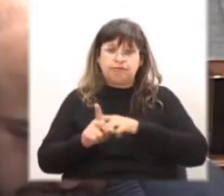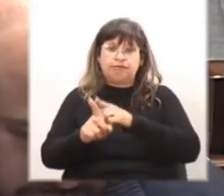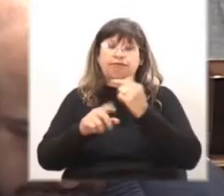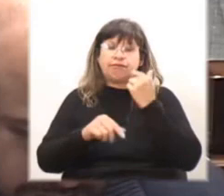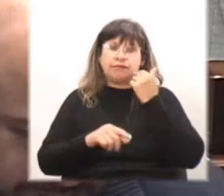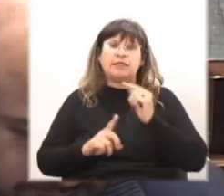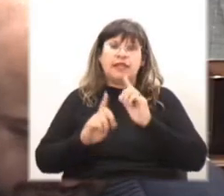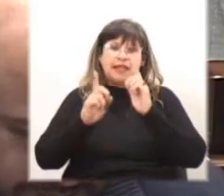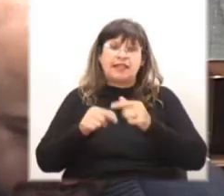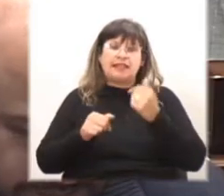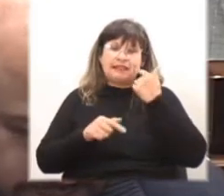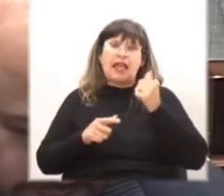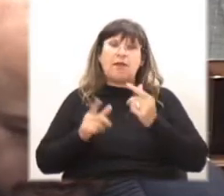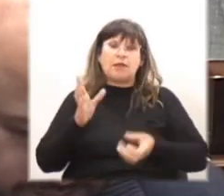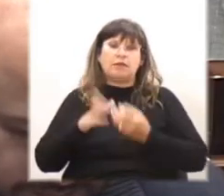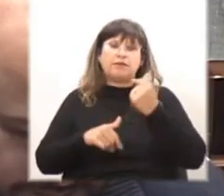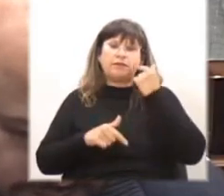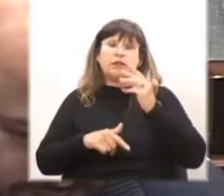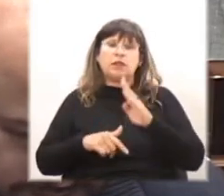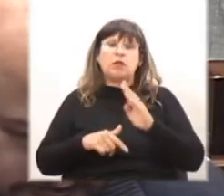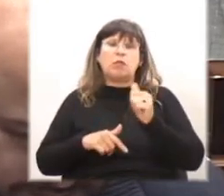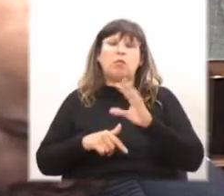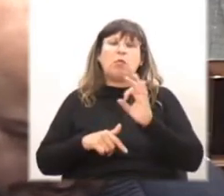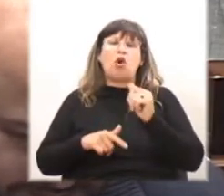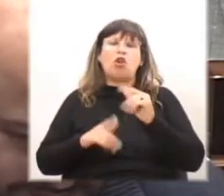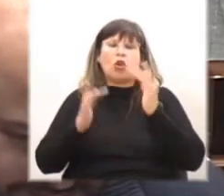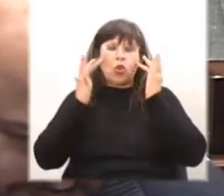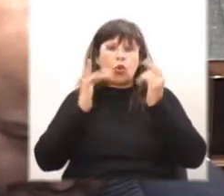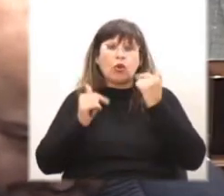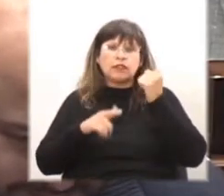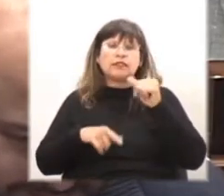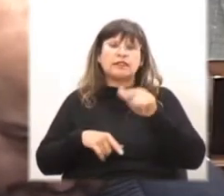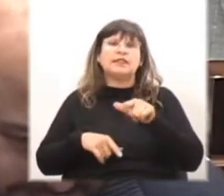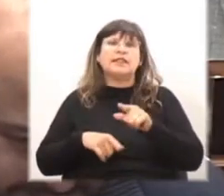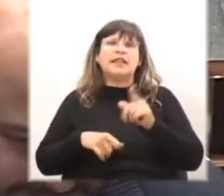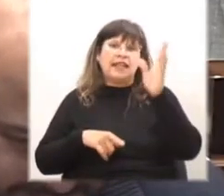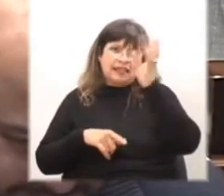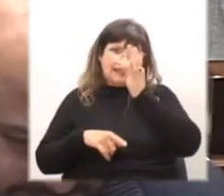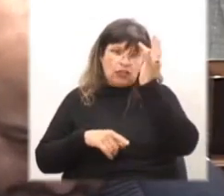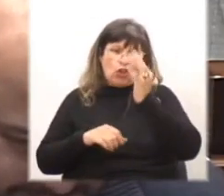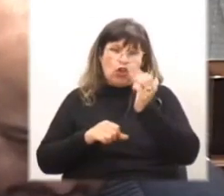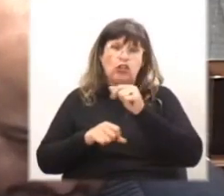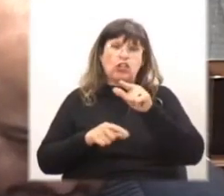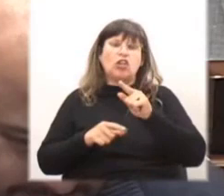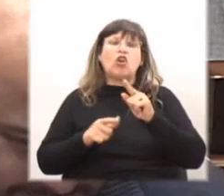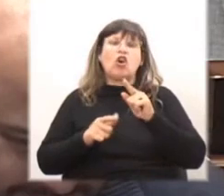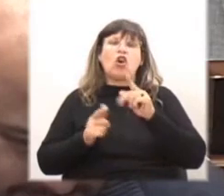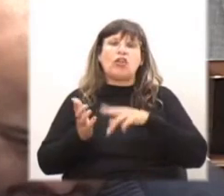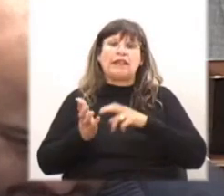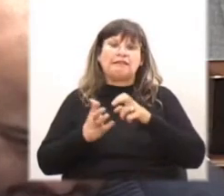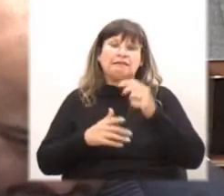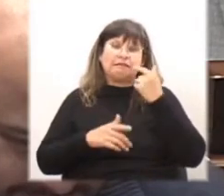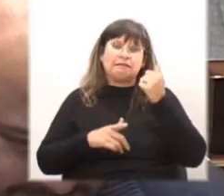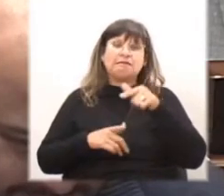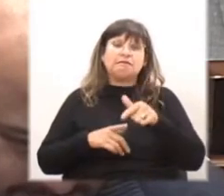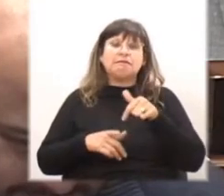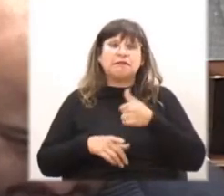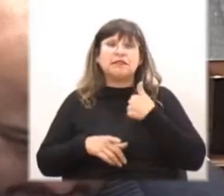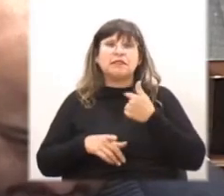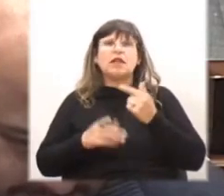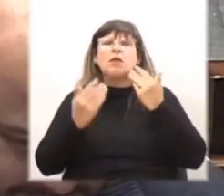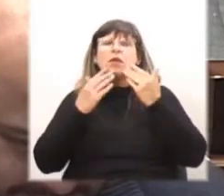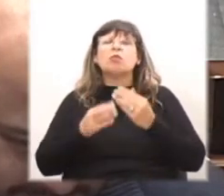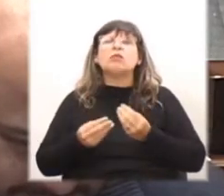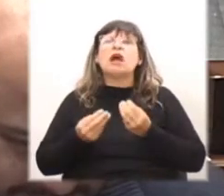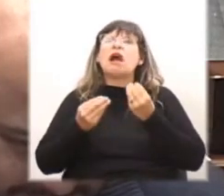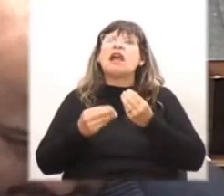También sobre la creación del Polo Educativo Científico Tecnológico Binacional de Salto Grande. Preguntar a razón de qué